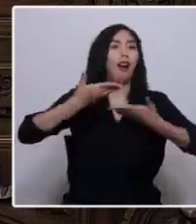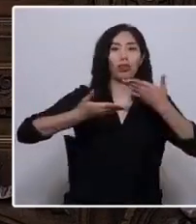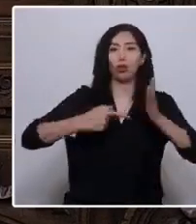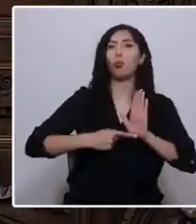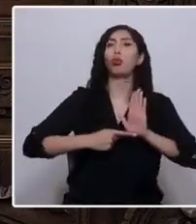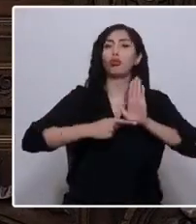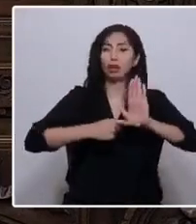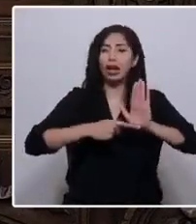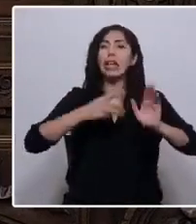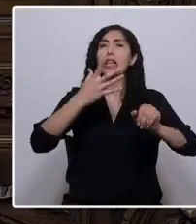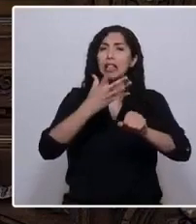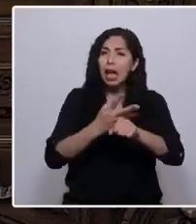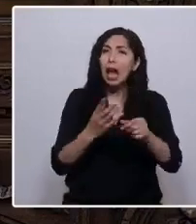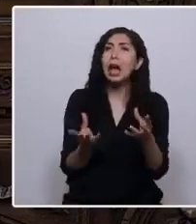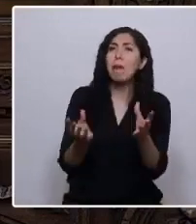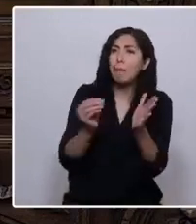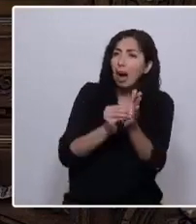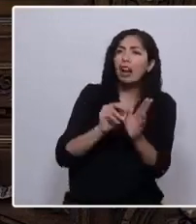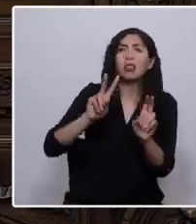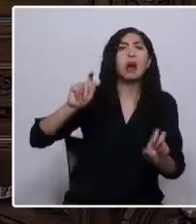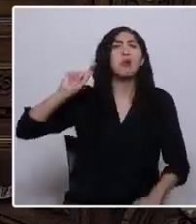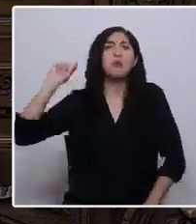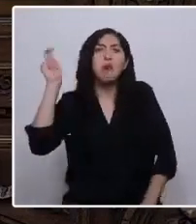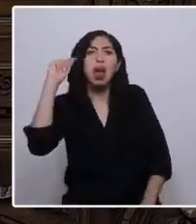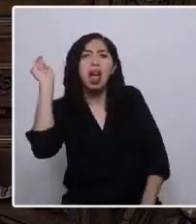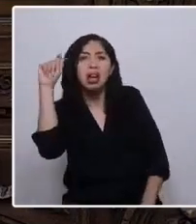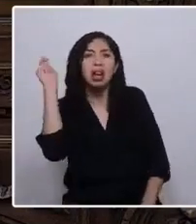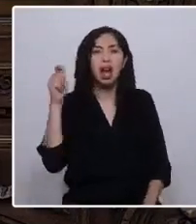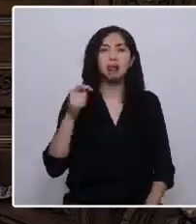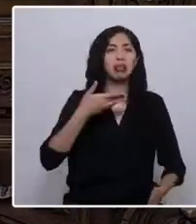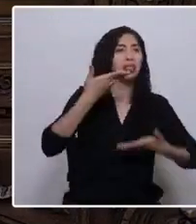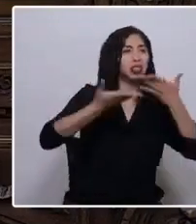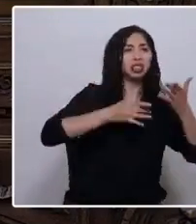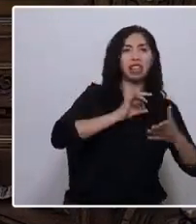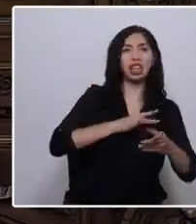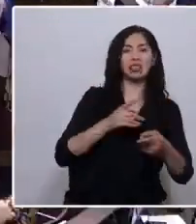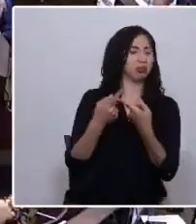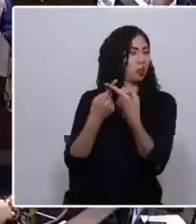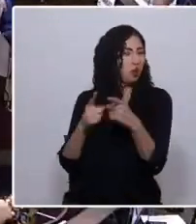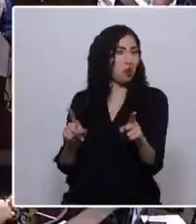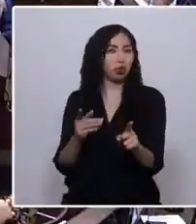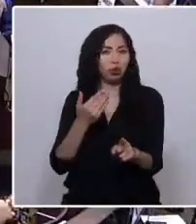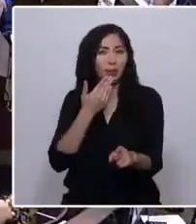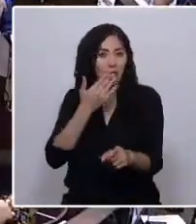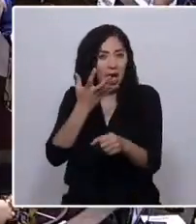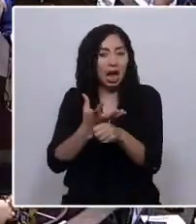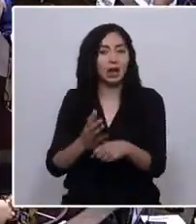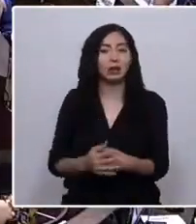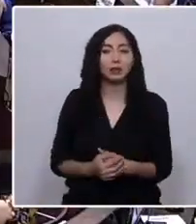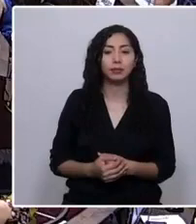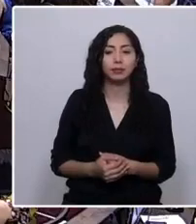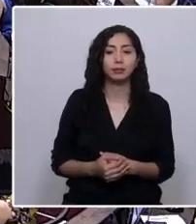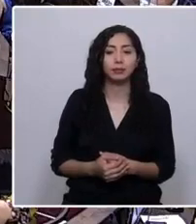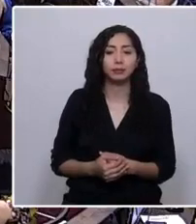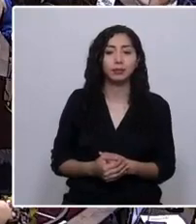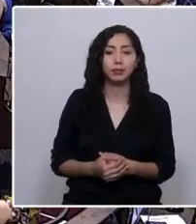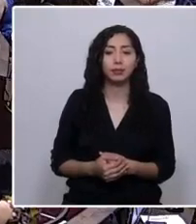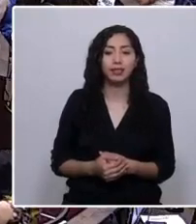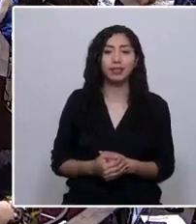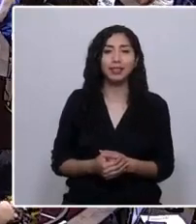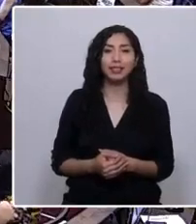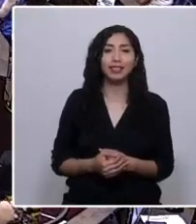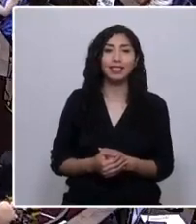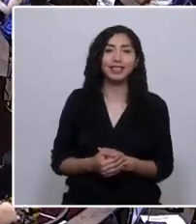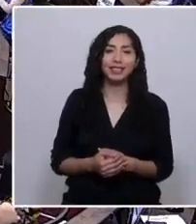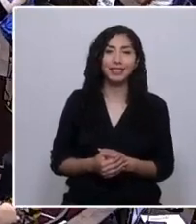más que cueca, que el himno y otras cosas. Así que aquí les va la canción, la hice, no sé cómo saldrá.